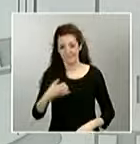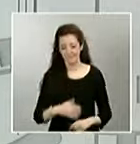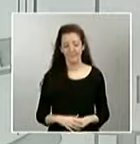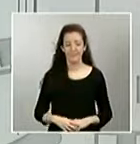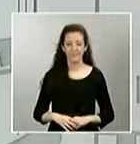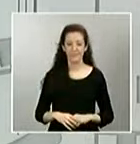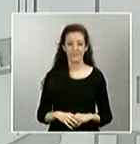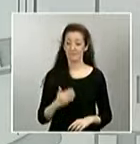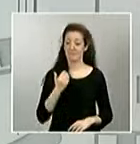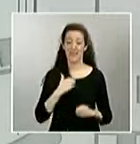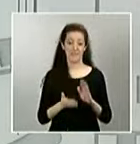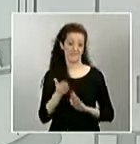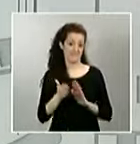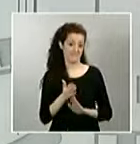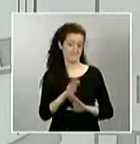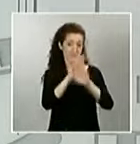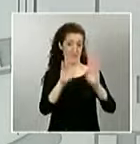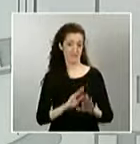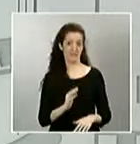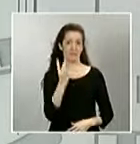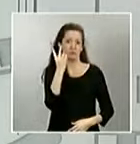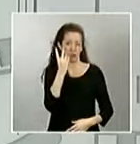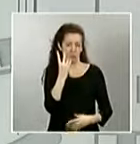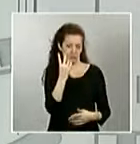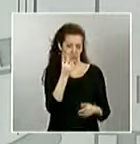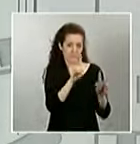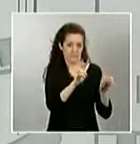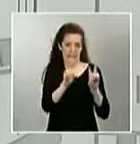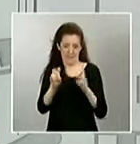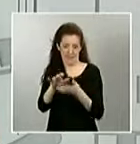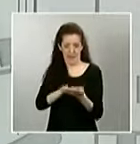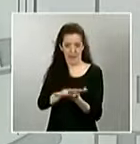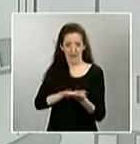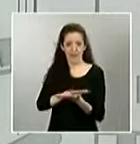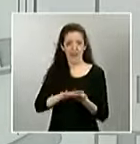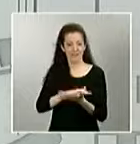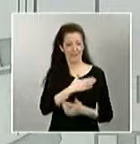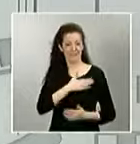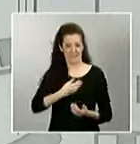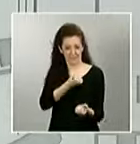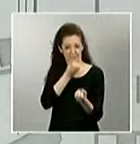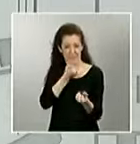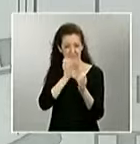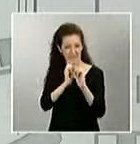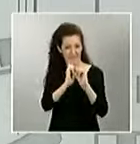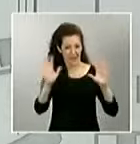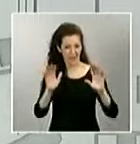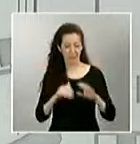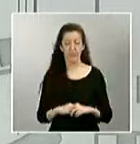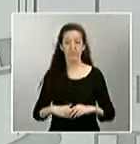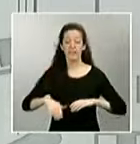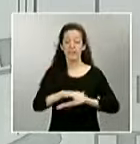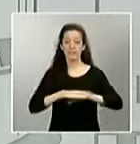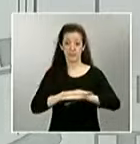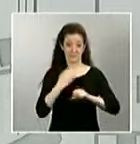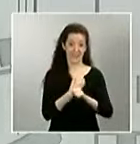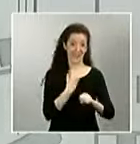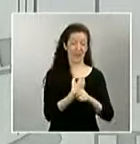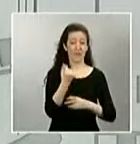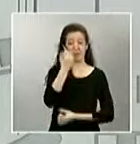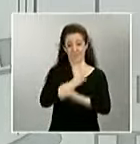exista mucha claridad en este sentido, sobre todo, información. Como saben, desde el Ministerio de Trabajo y Economía Social,